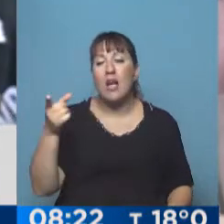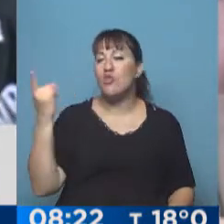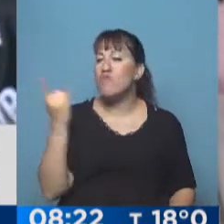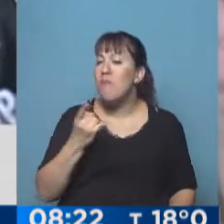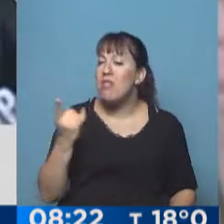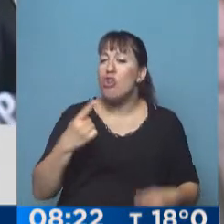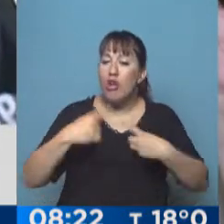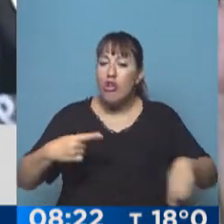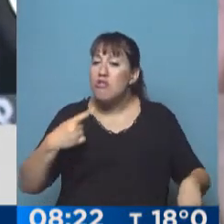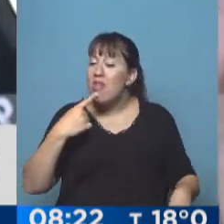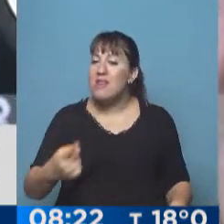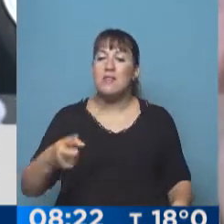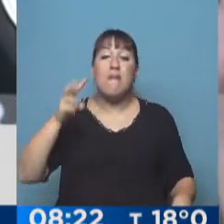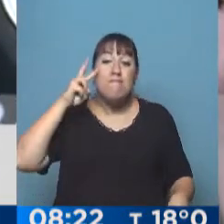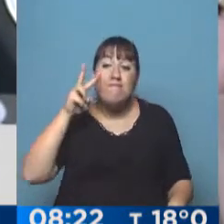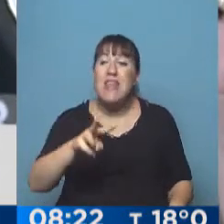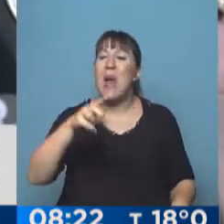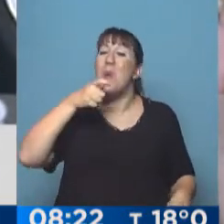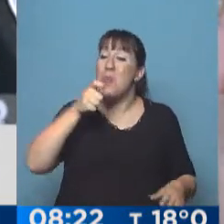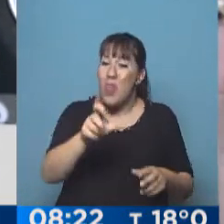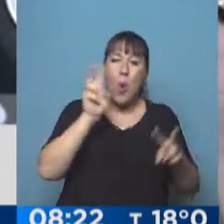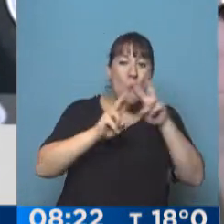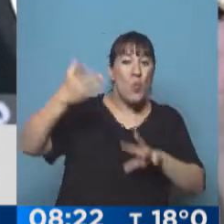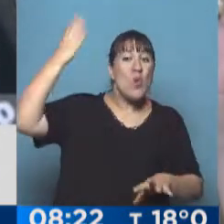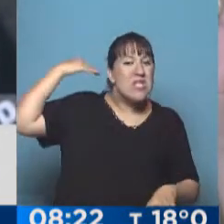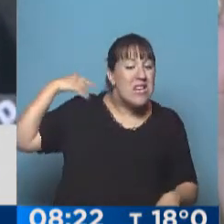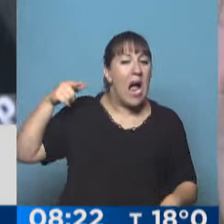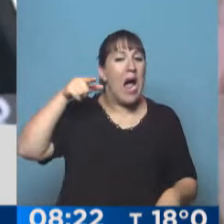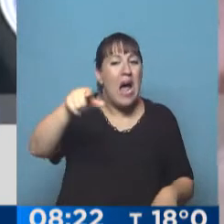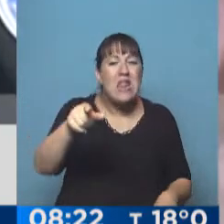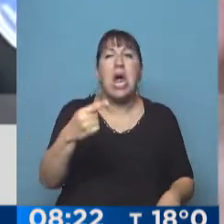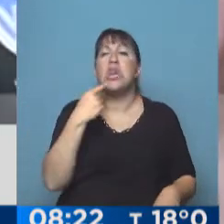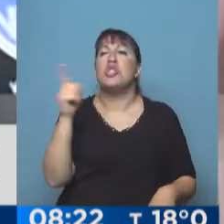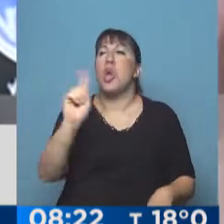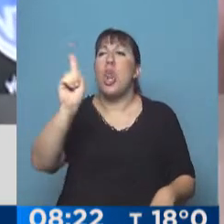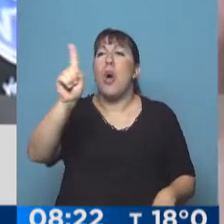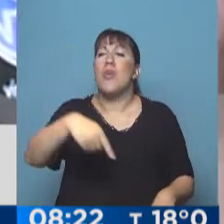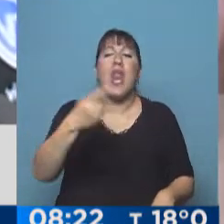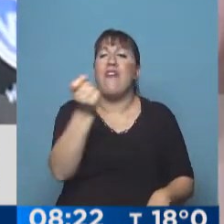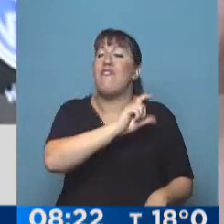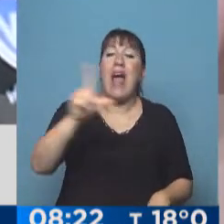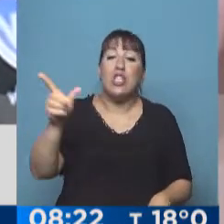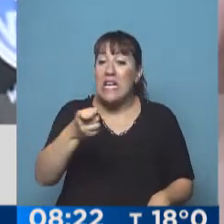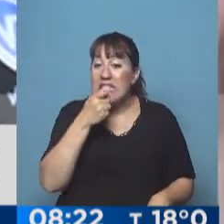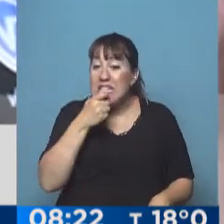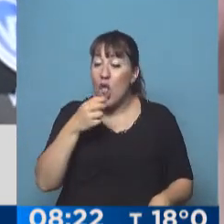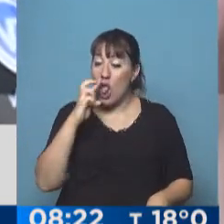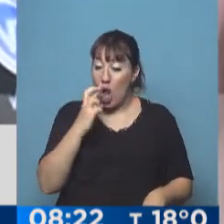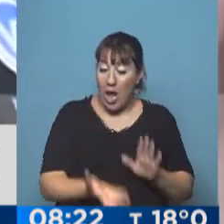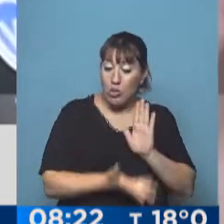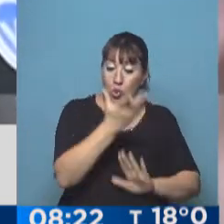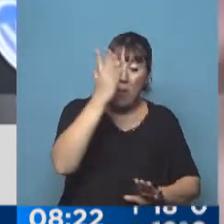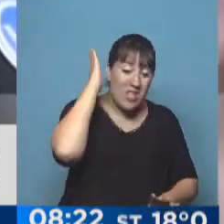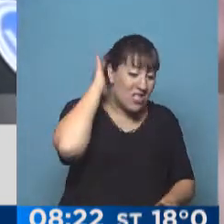que dice presten la atención porque en los vídeo donde dice que esto no va a tener ningún tipo de inflación la realidad es que llevarlo a 16 pesos